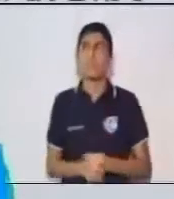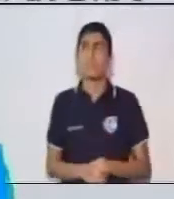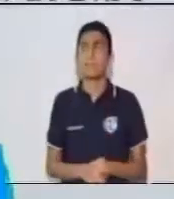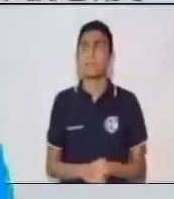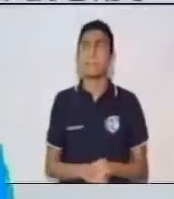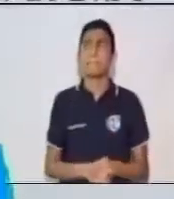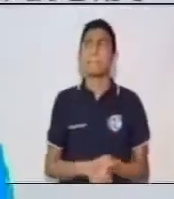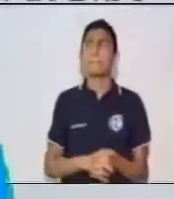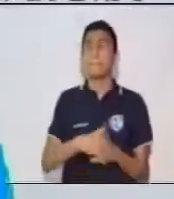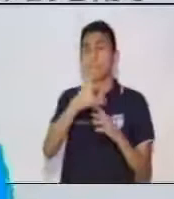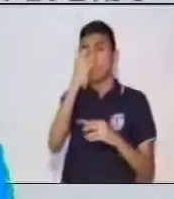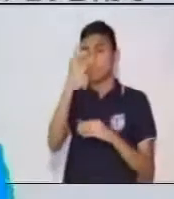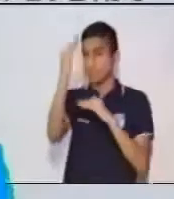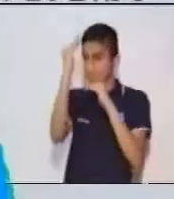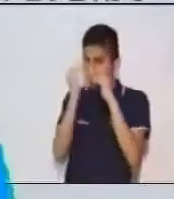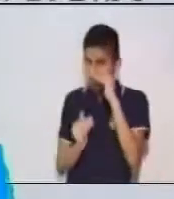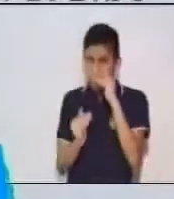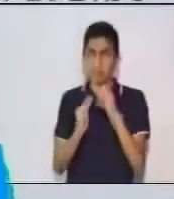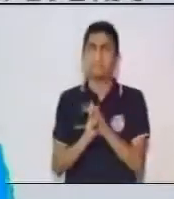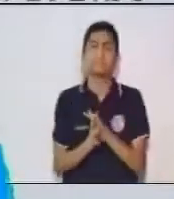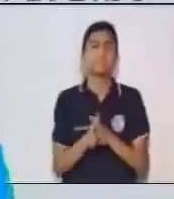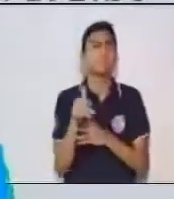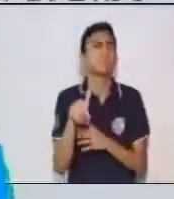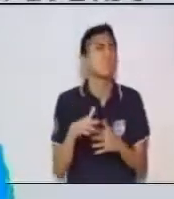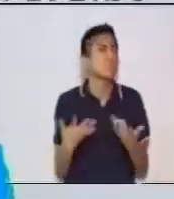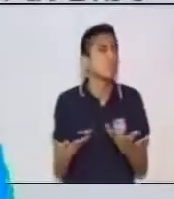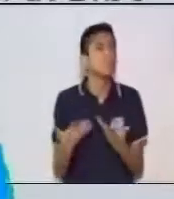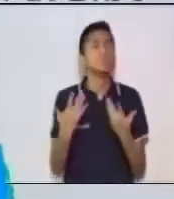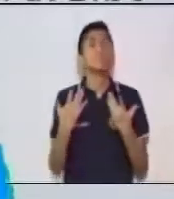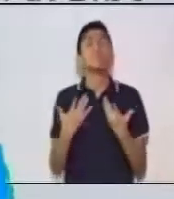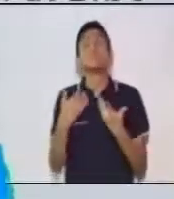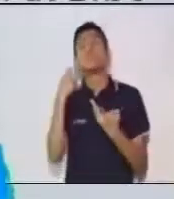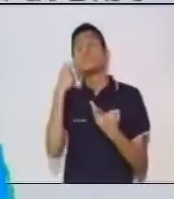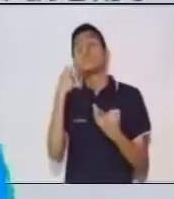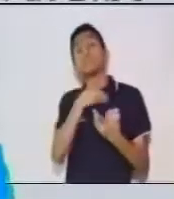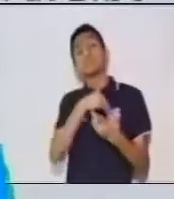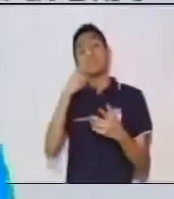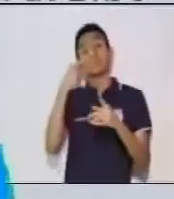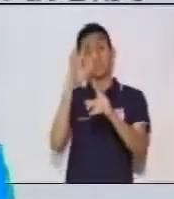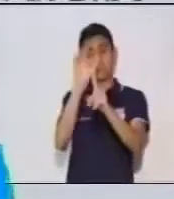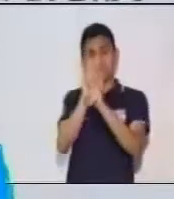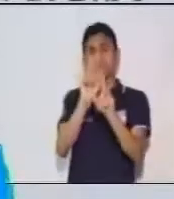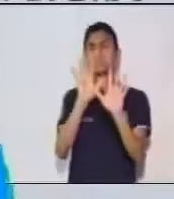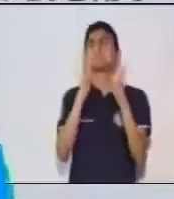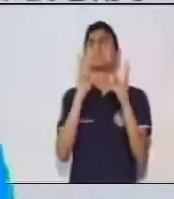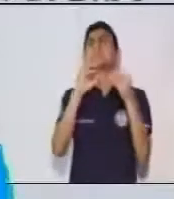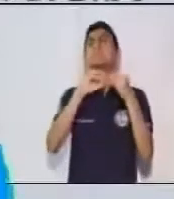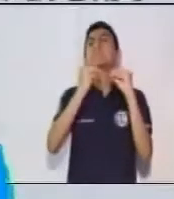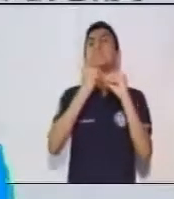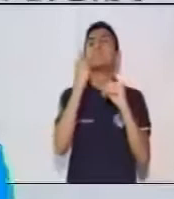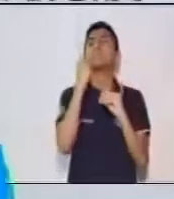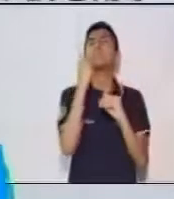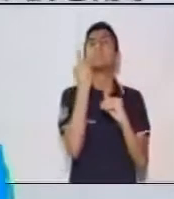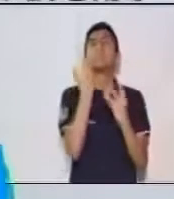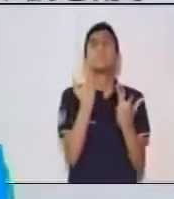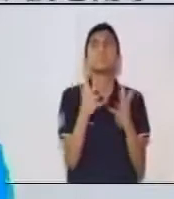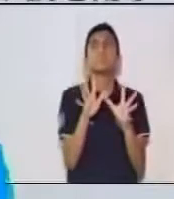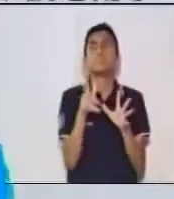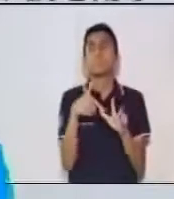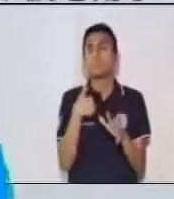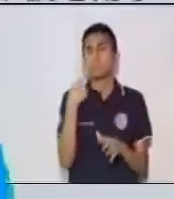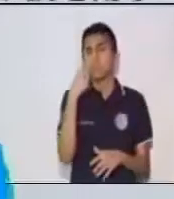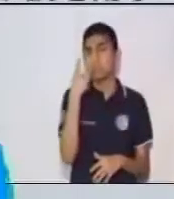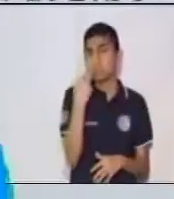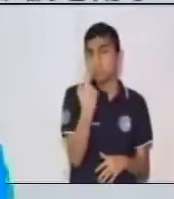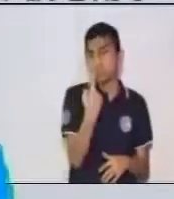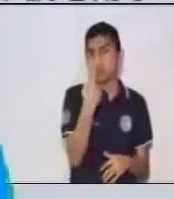a hacer otro ejemplo. Ahora quiero que observes, ¿verdad?, qué números estamos buscando. Estamos